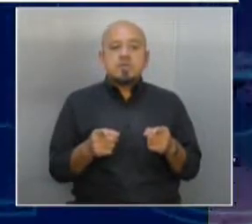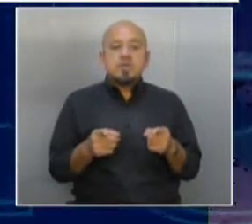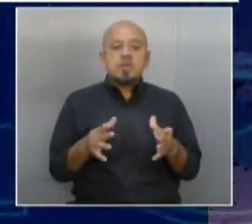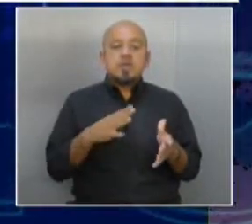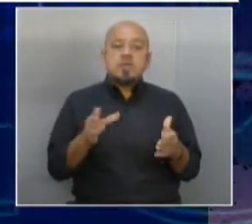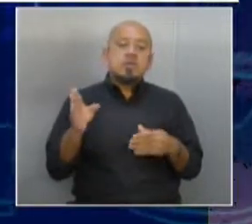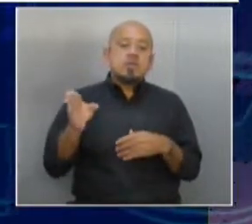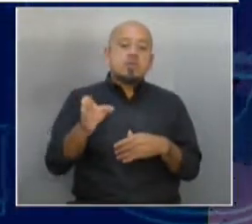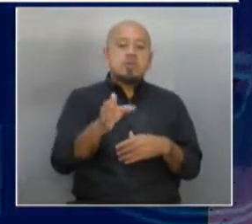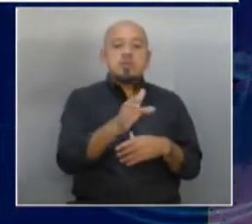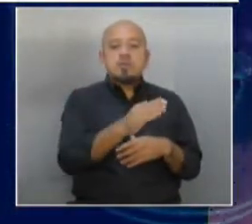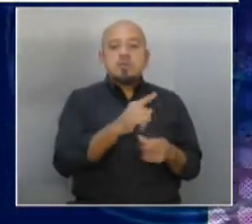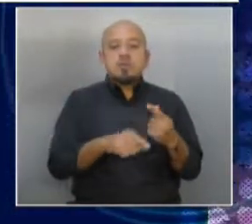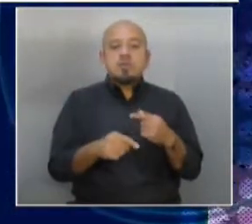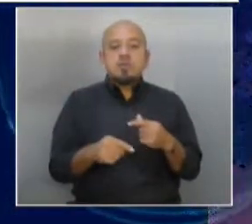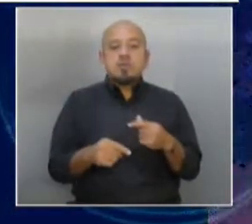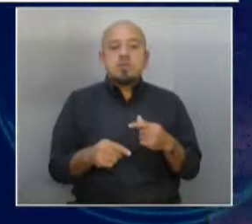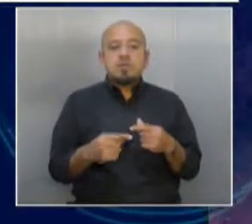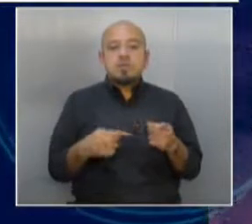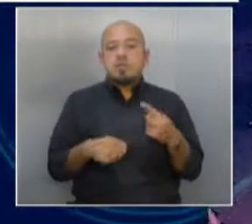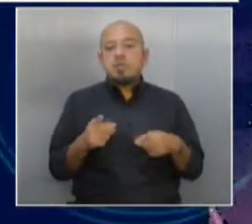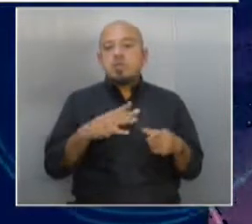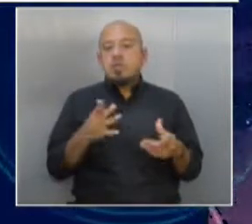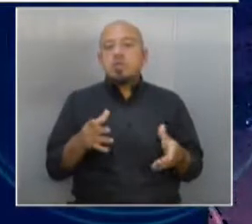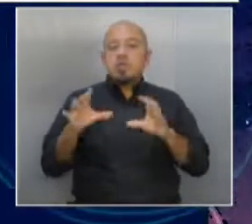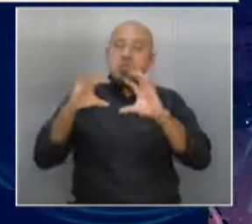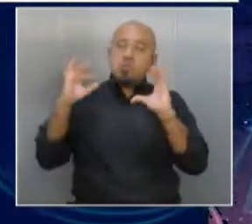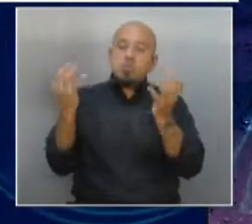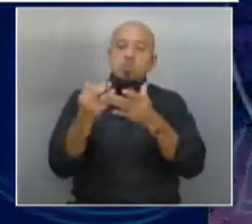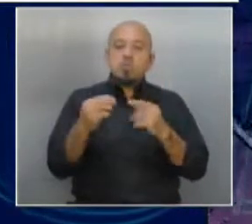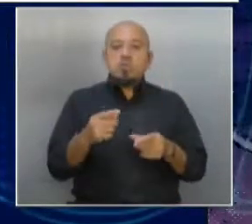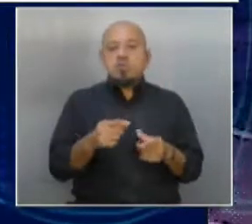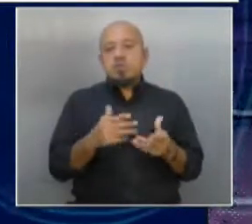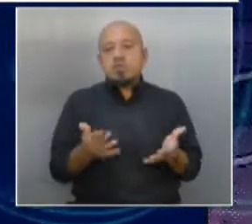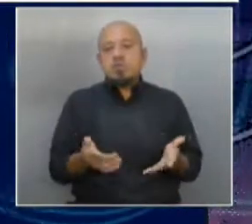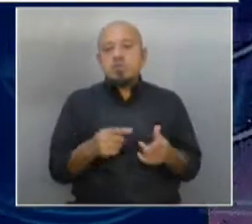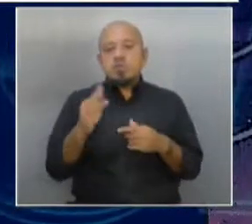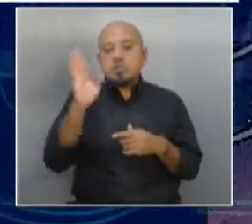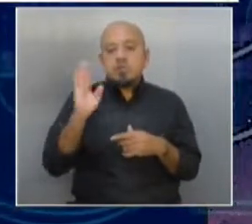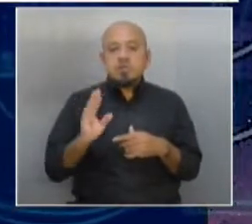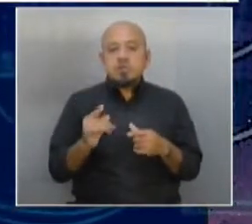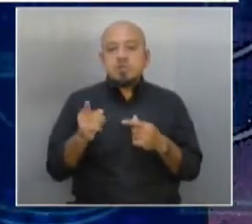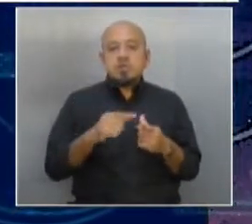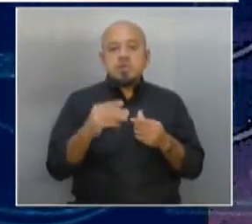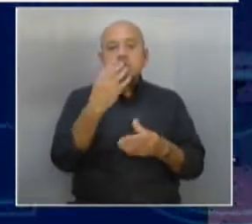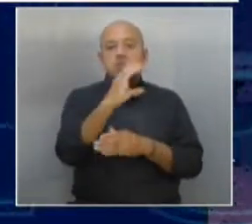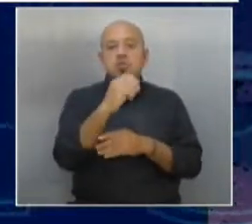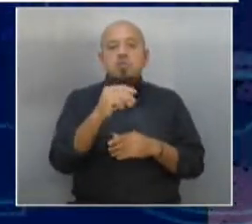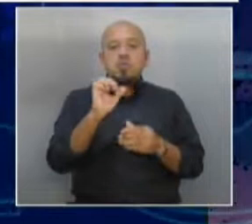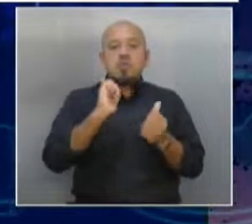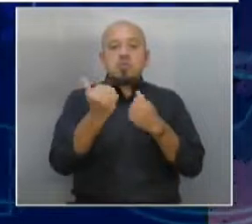recorrer lugares, sitios del planeta muy lindos, como puede ser, bueno, Brasil, yo qué sé, Colombia,